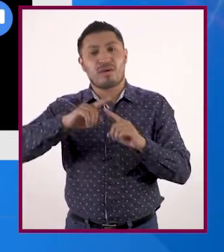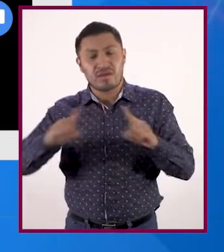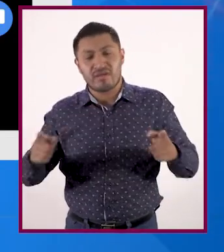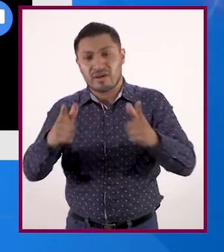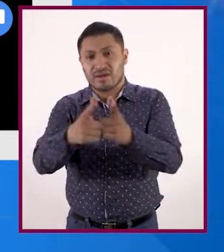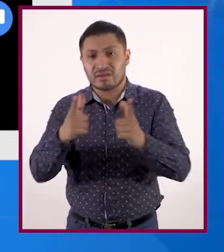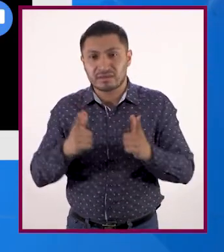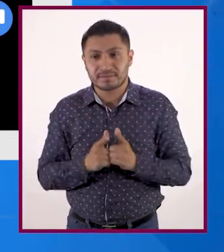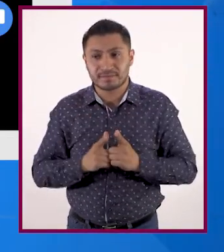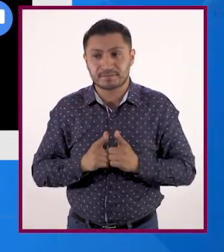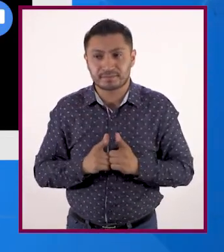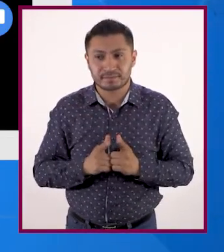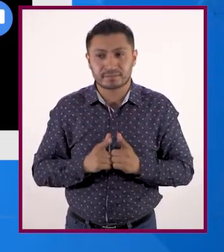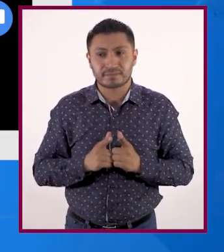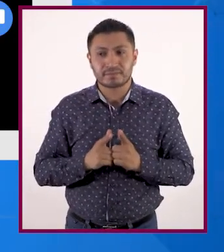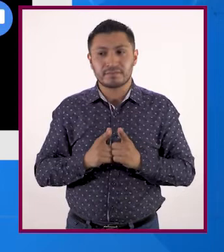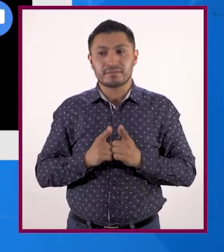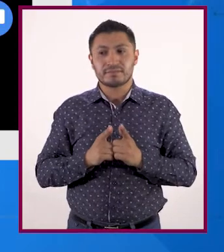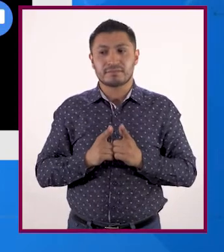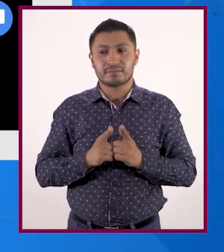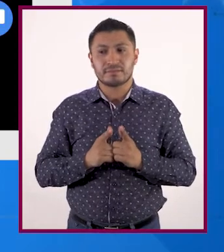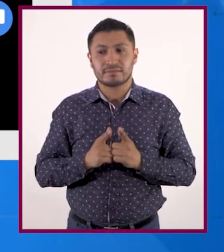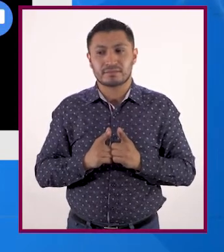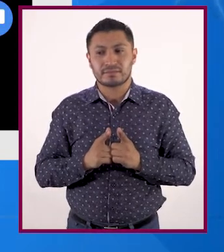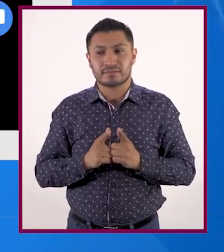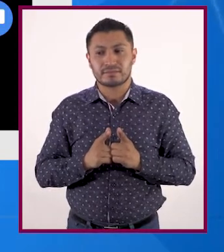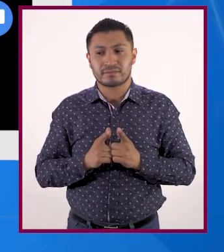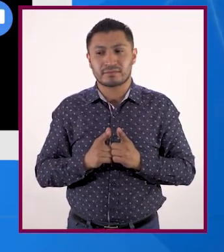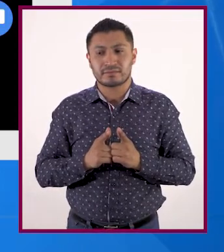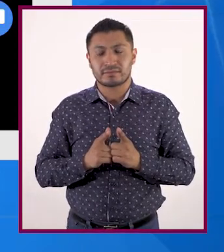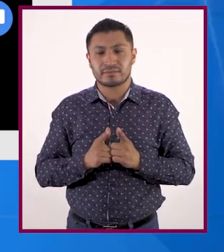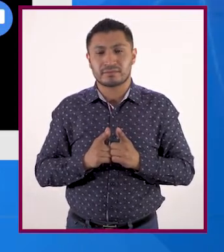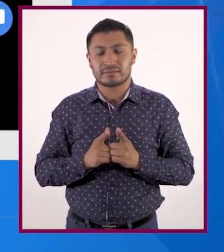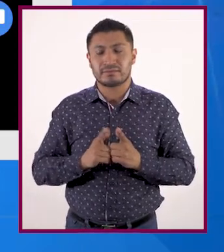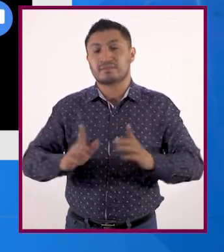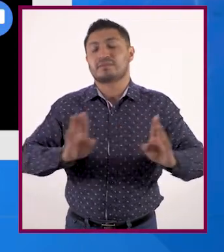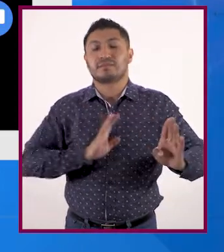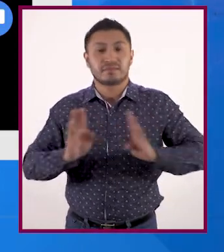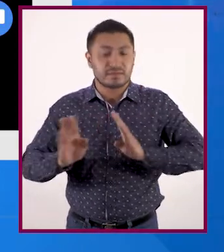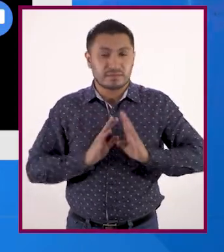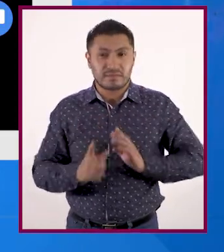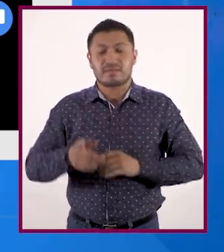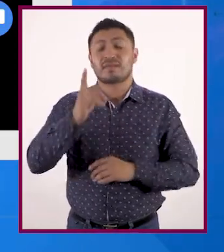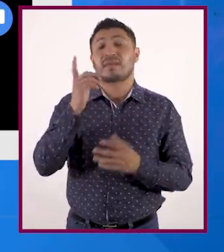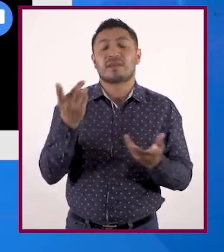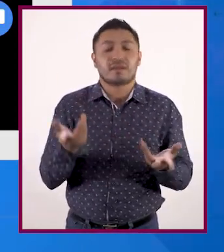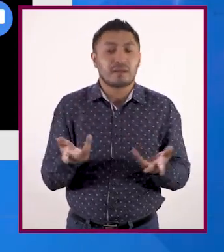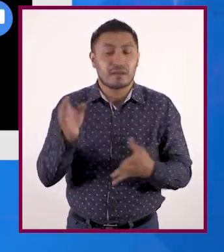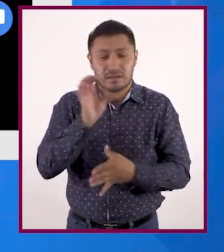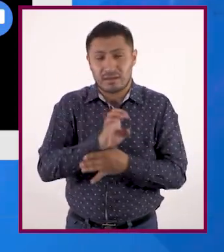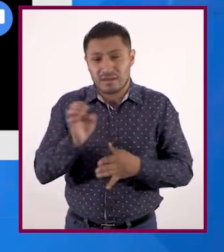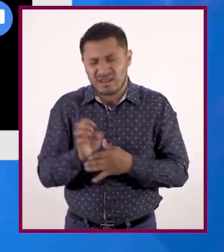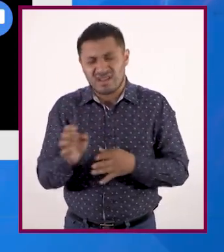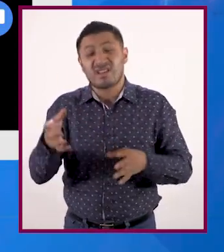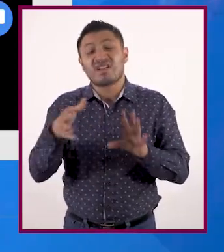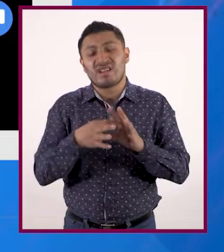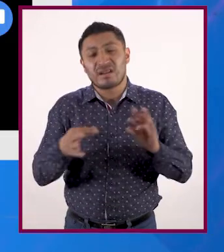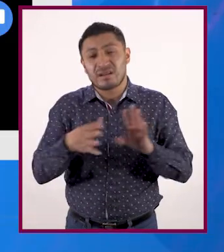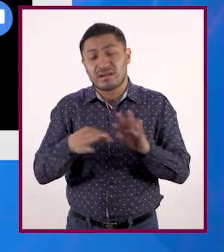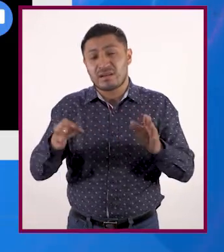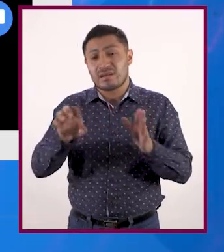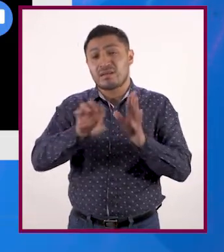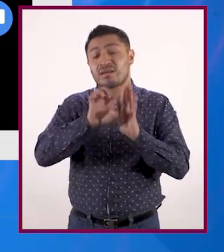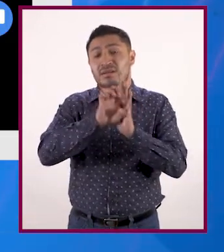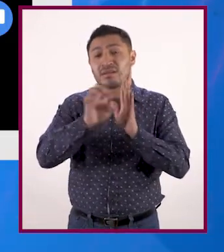básicamente pro para el programa pro para militares a lo que voy con esto es que por eso el término